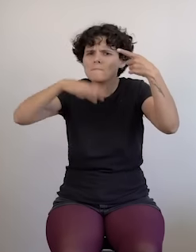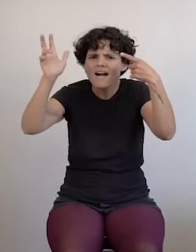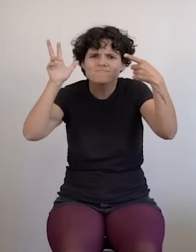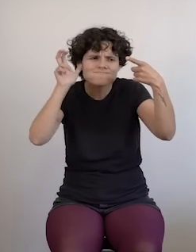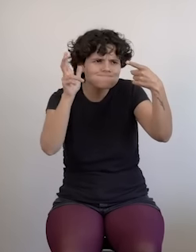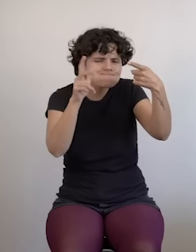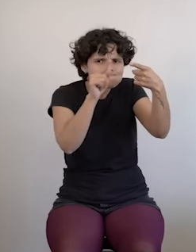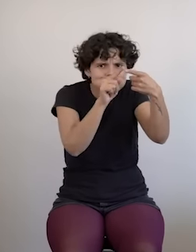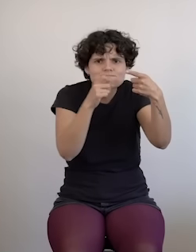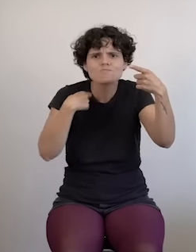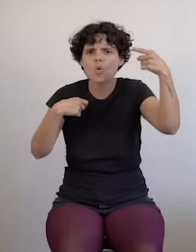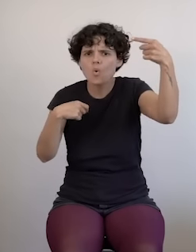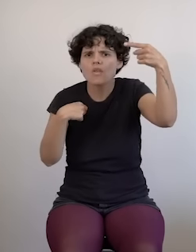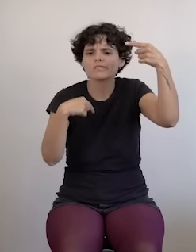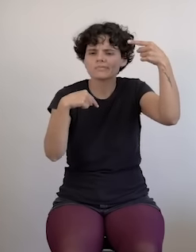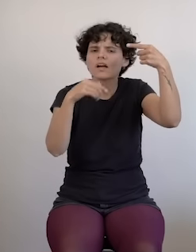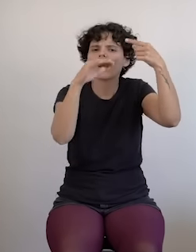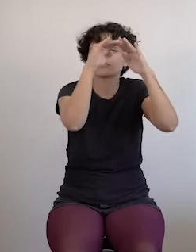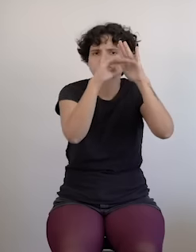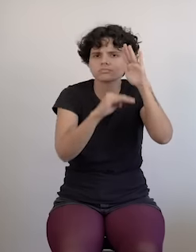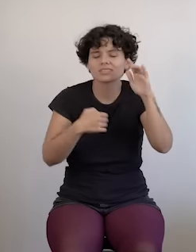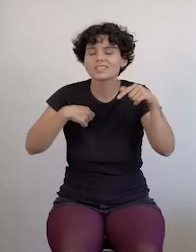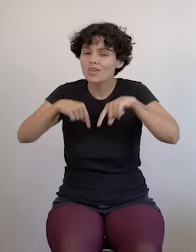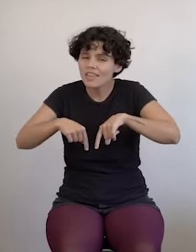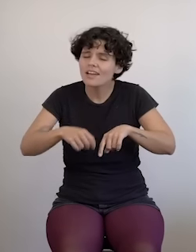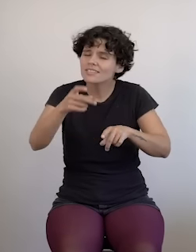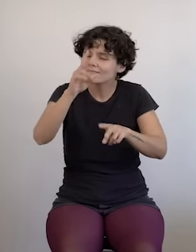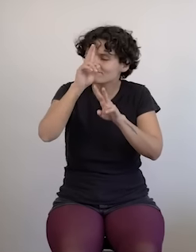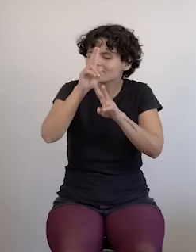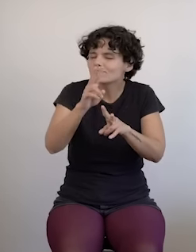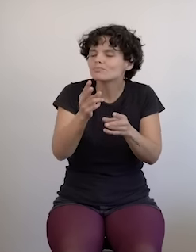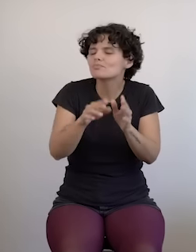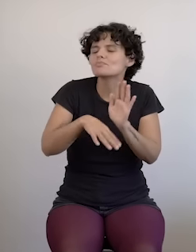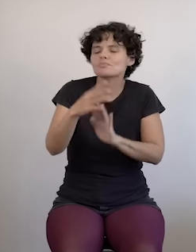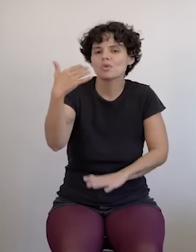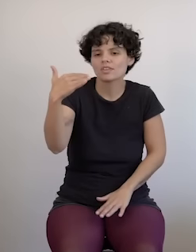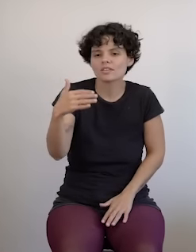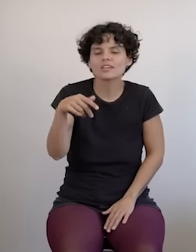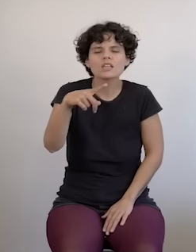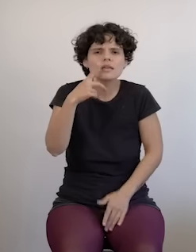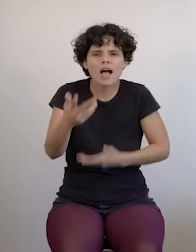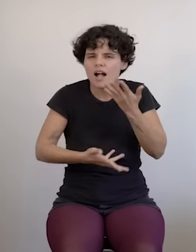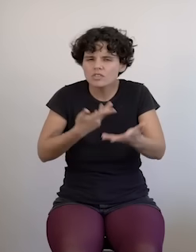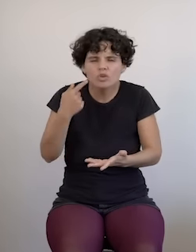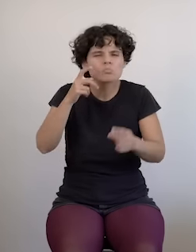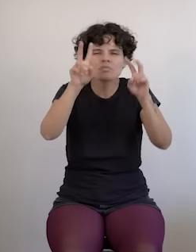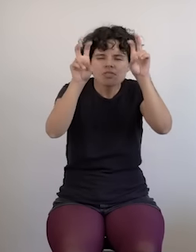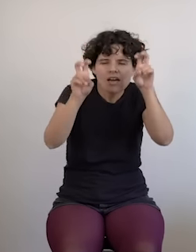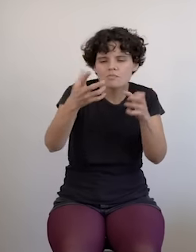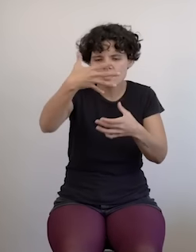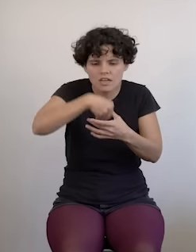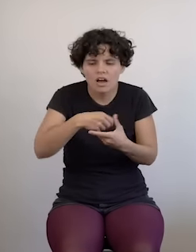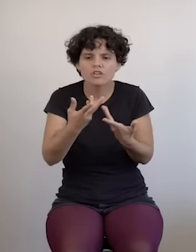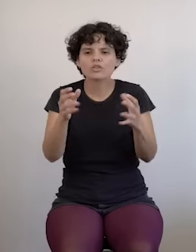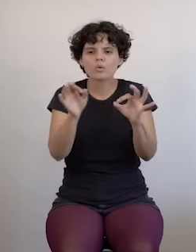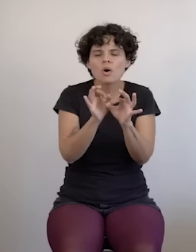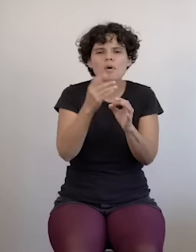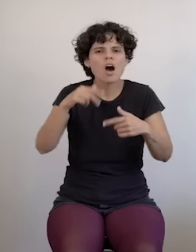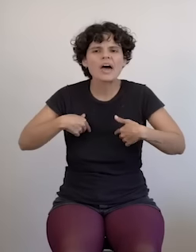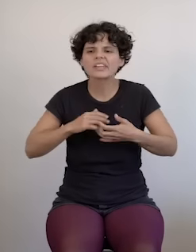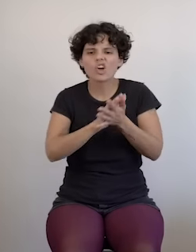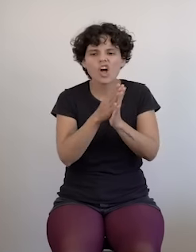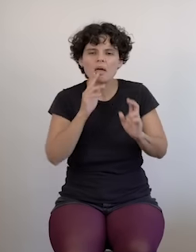hoy día. Se valora mucho. Es un... Y hablar algo con contenido, ¿cachai? Algo que ahora está toda la weá de pistola y la